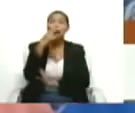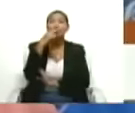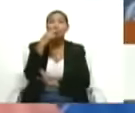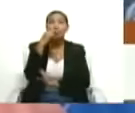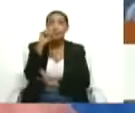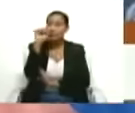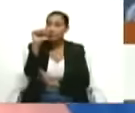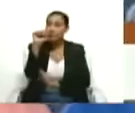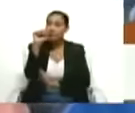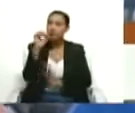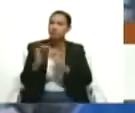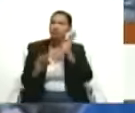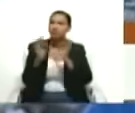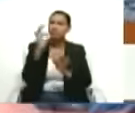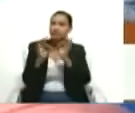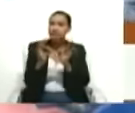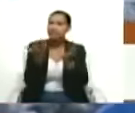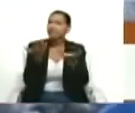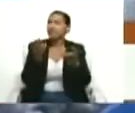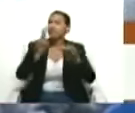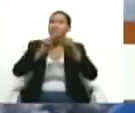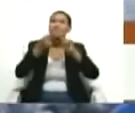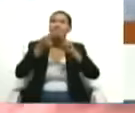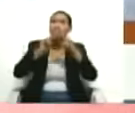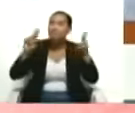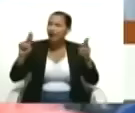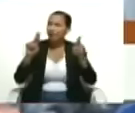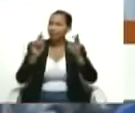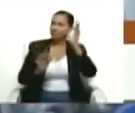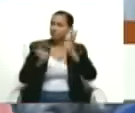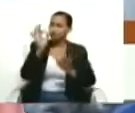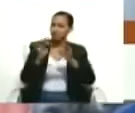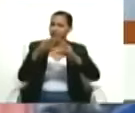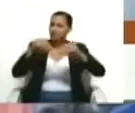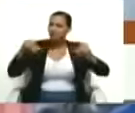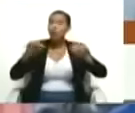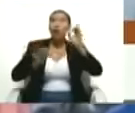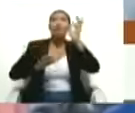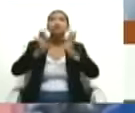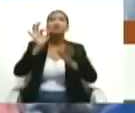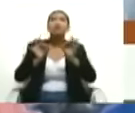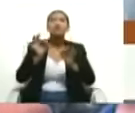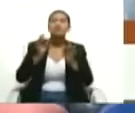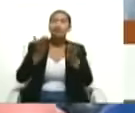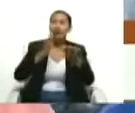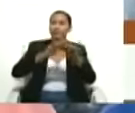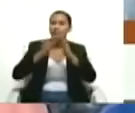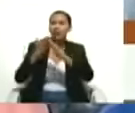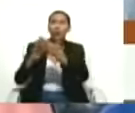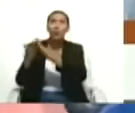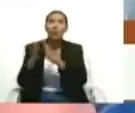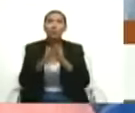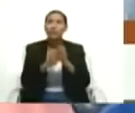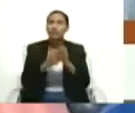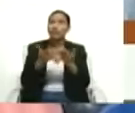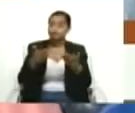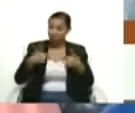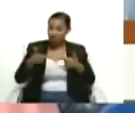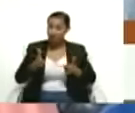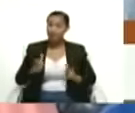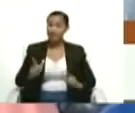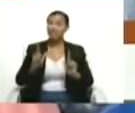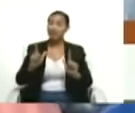justicia de paz en el territorio, en las comunas. Bueno, que permitan una